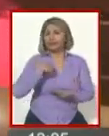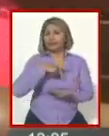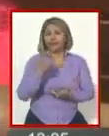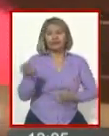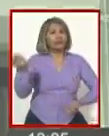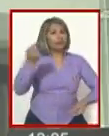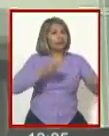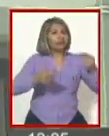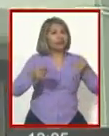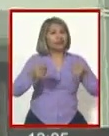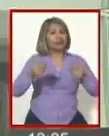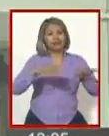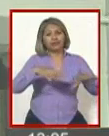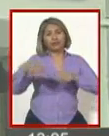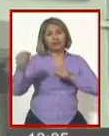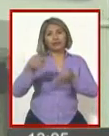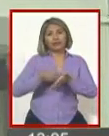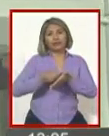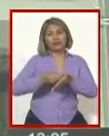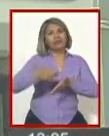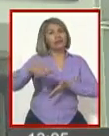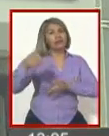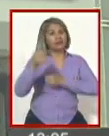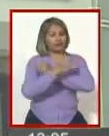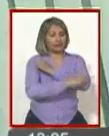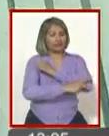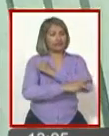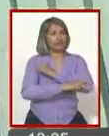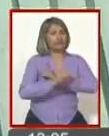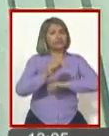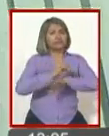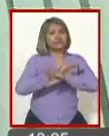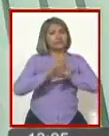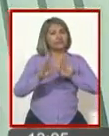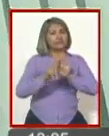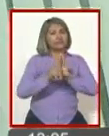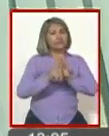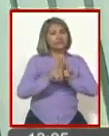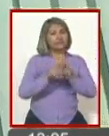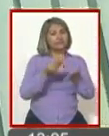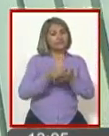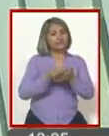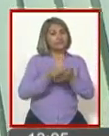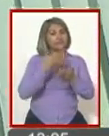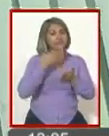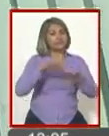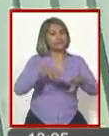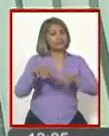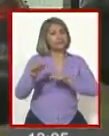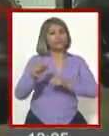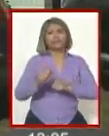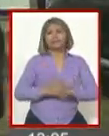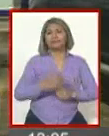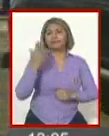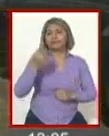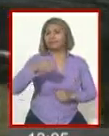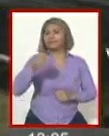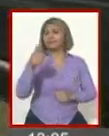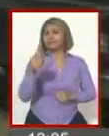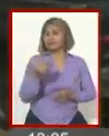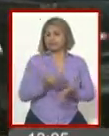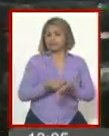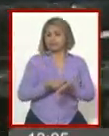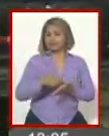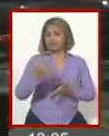nosotros a aportar y para que se vaya nuestro dinero a otro país? Lo veo injusto. Prefiero retirar mi dinero a que se vaya a otro país o que otra gente maneje